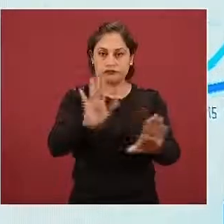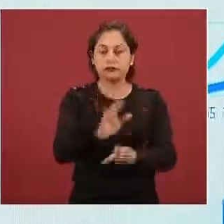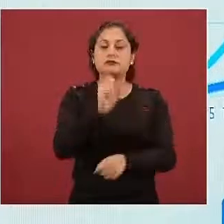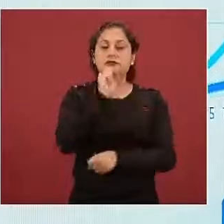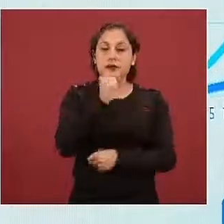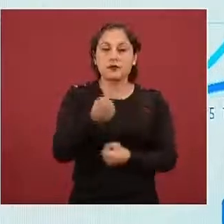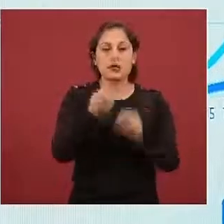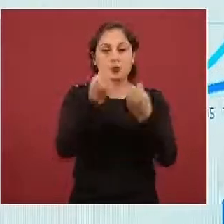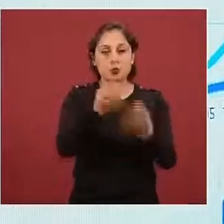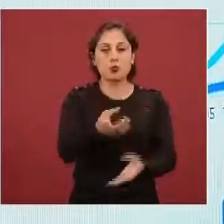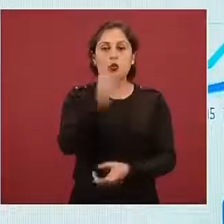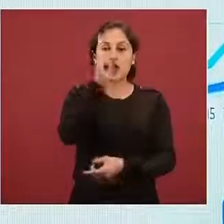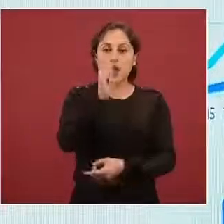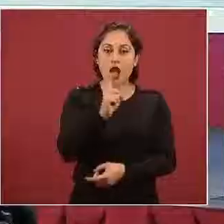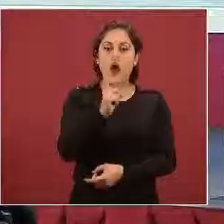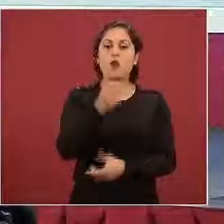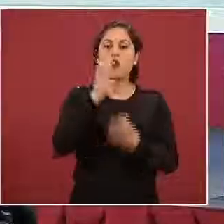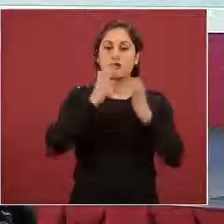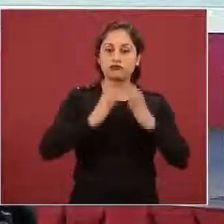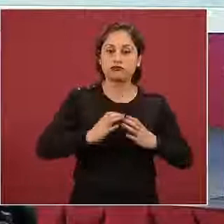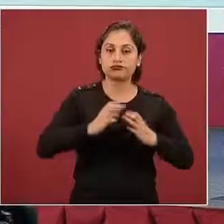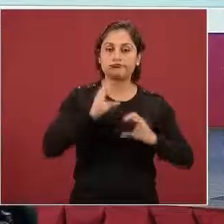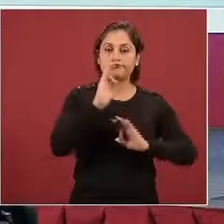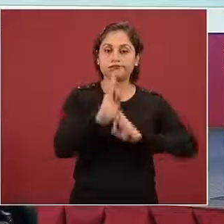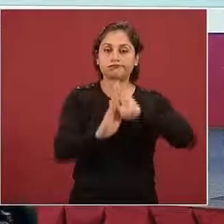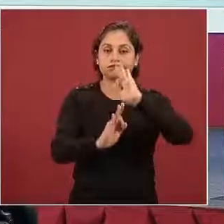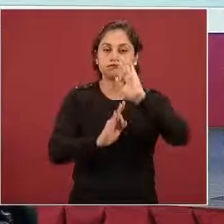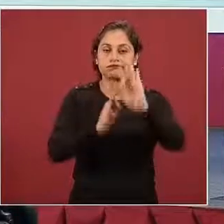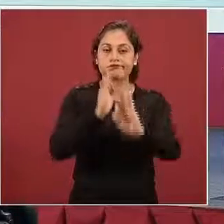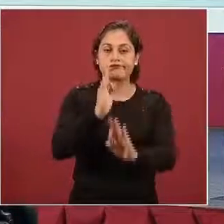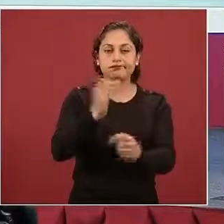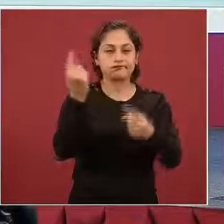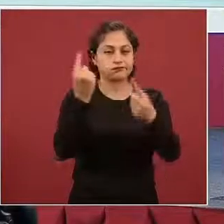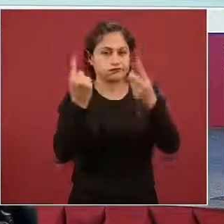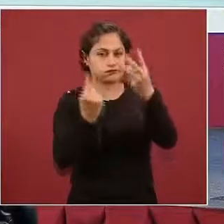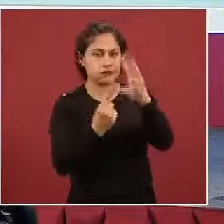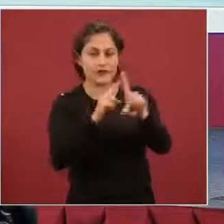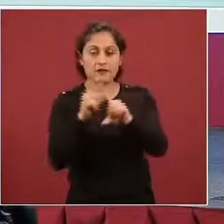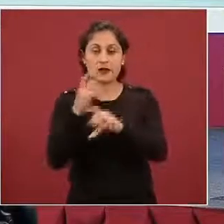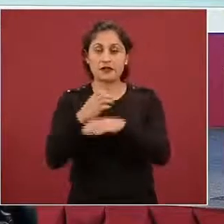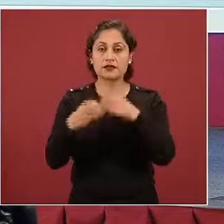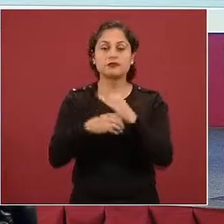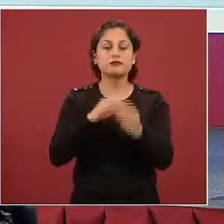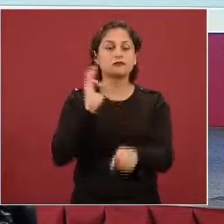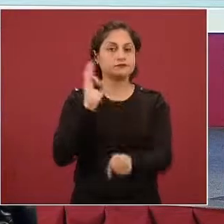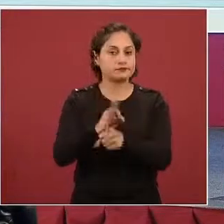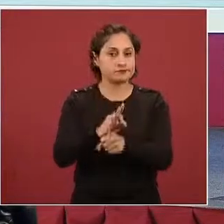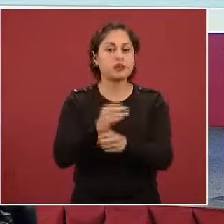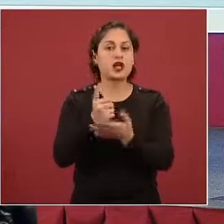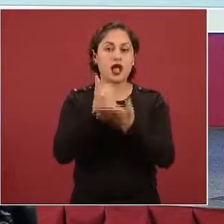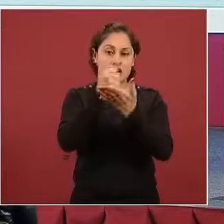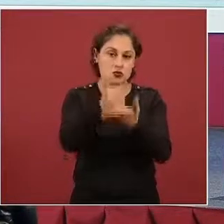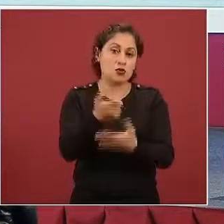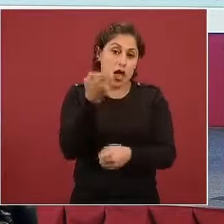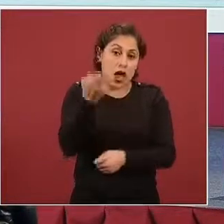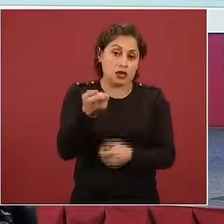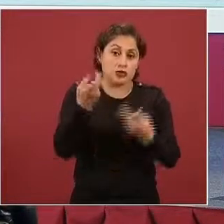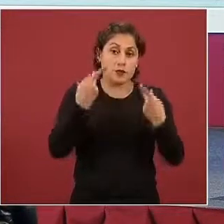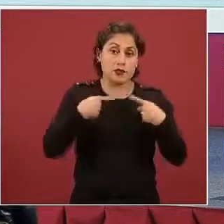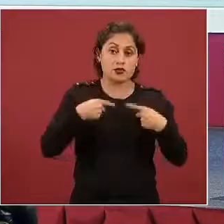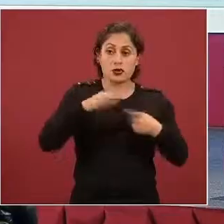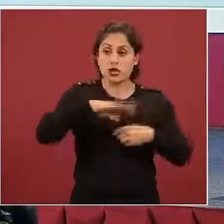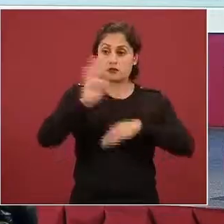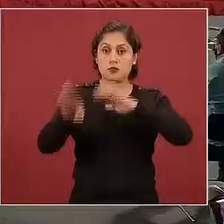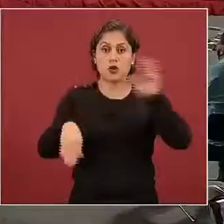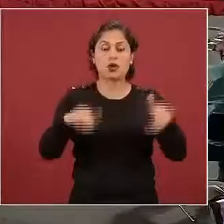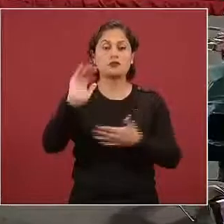deliberada y otros varios mecanismos. Entonces, efectivamente, la mortalidad por COVID ha ido